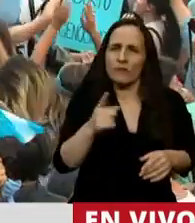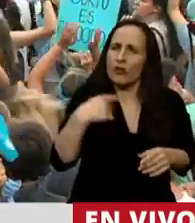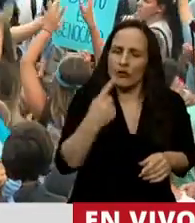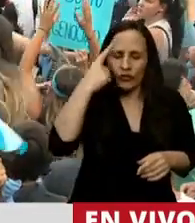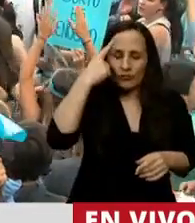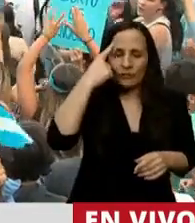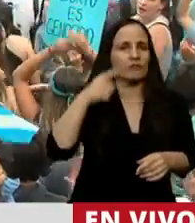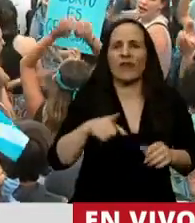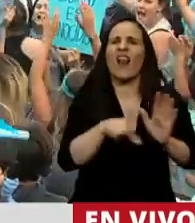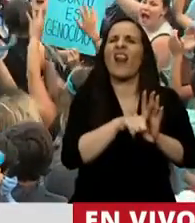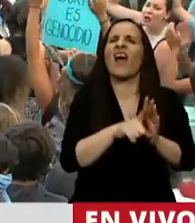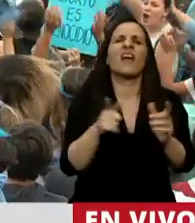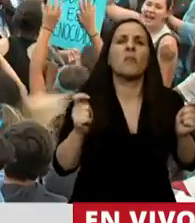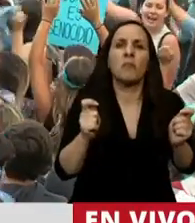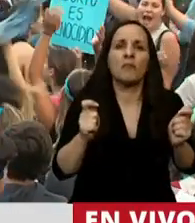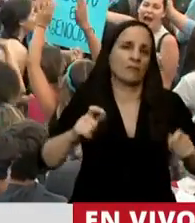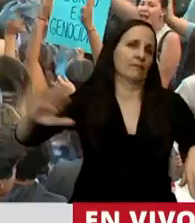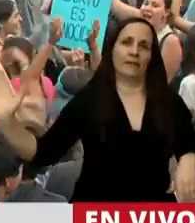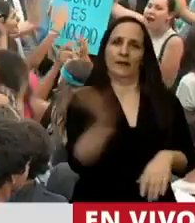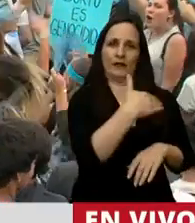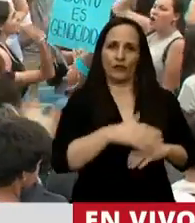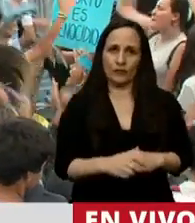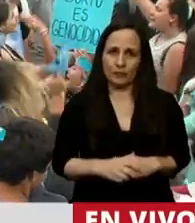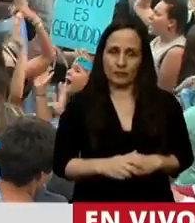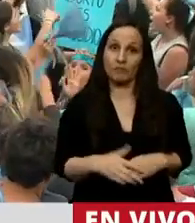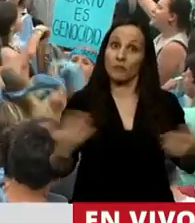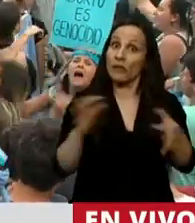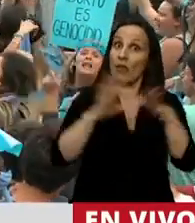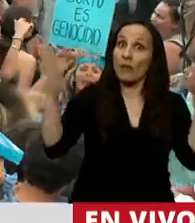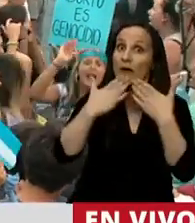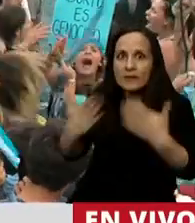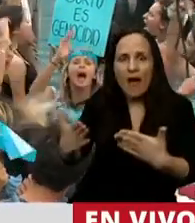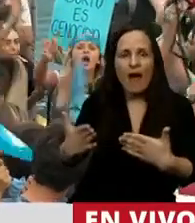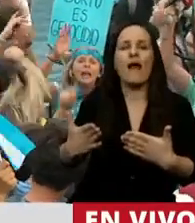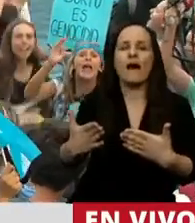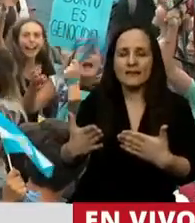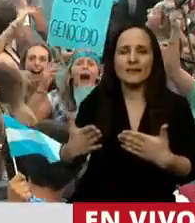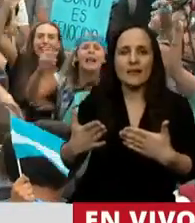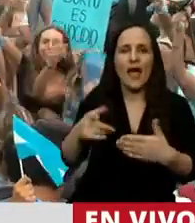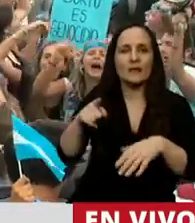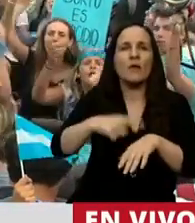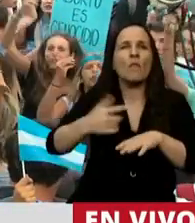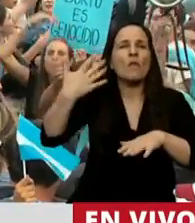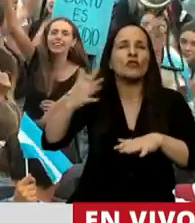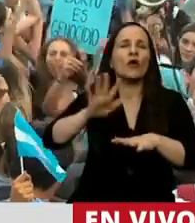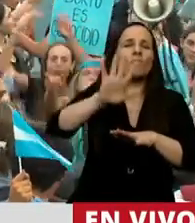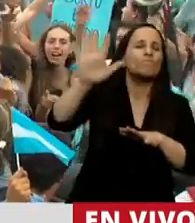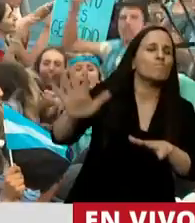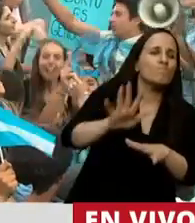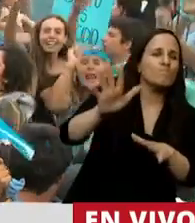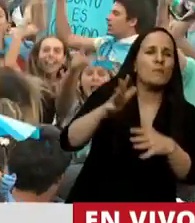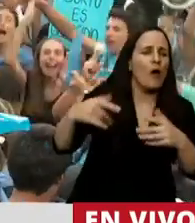sancionar leyes que rijan para todos? Decía entonces, la democracia también nos permitió superar el oscurantismo. Yo